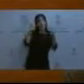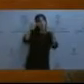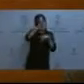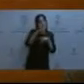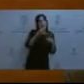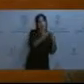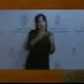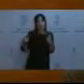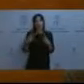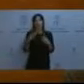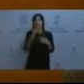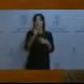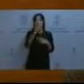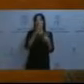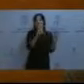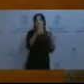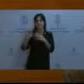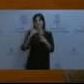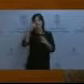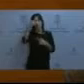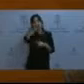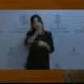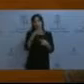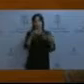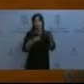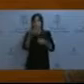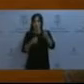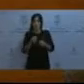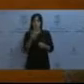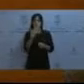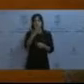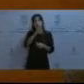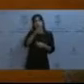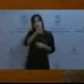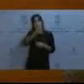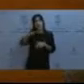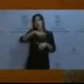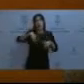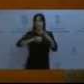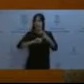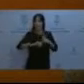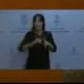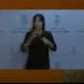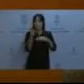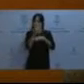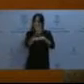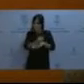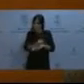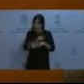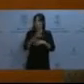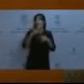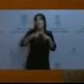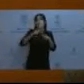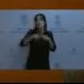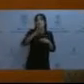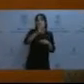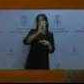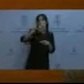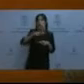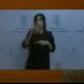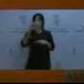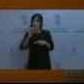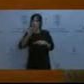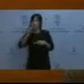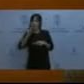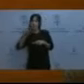media nordeño. Si Pedro tuviese su cuadra, su producción en Castilla-La Mancha, con la ayuda, que consiste en una prima de 0,0111